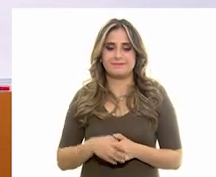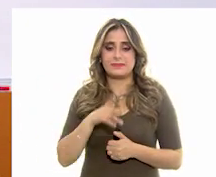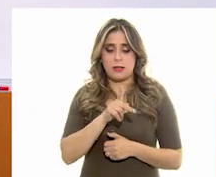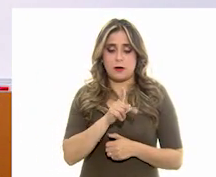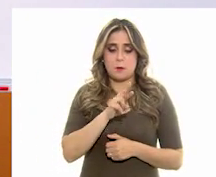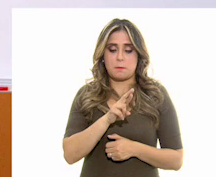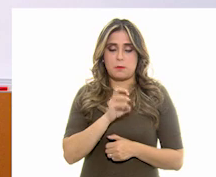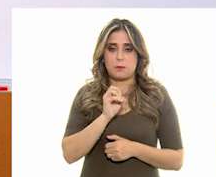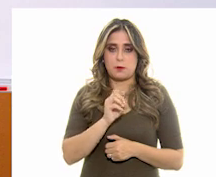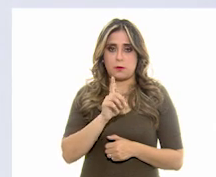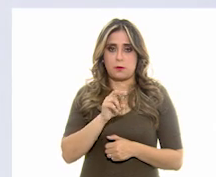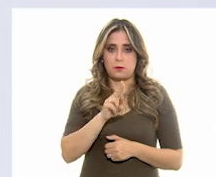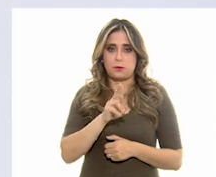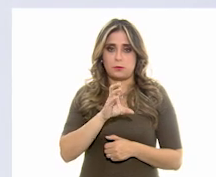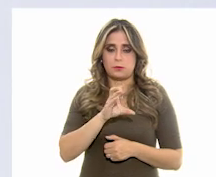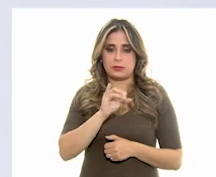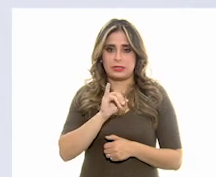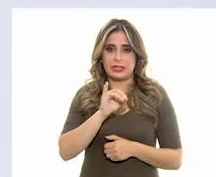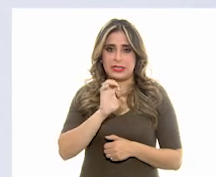Produciendo.